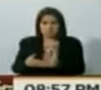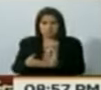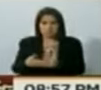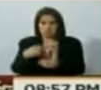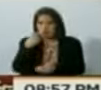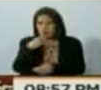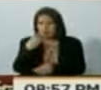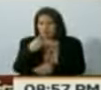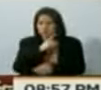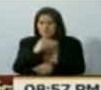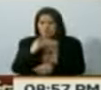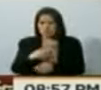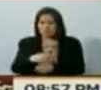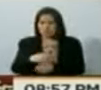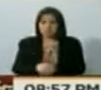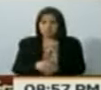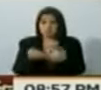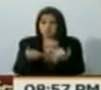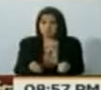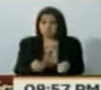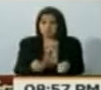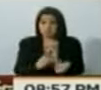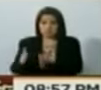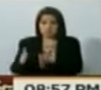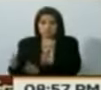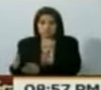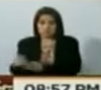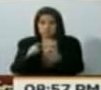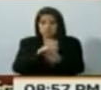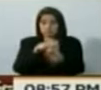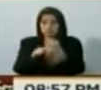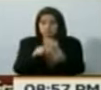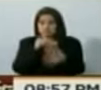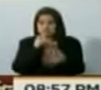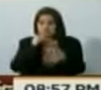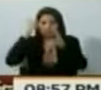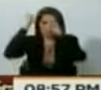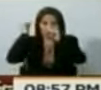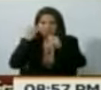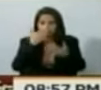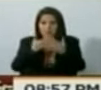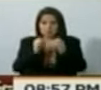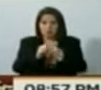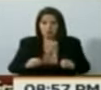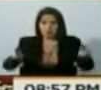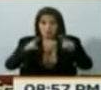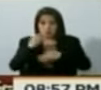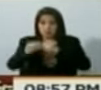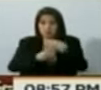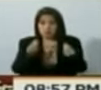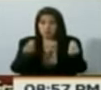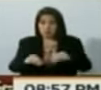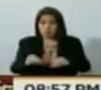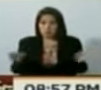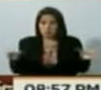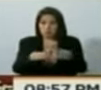Por otra parte, esta fase lleva consigo las acciones del próximo embajador de los Estados Unidos ante la ONU para concretar reuniones con las otras delegaciones del